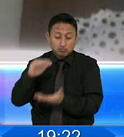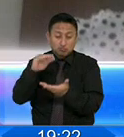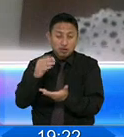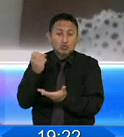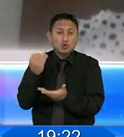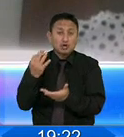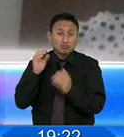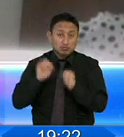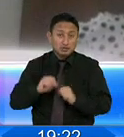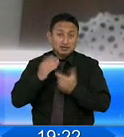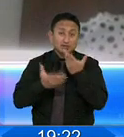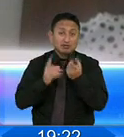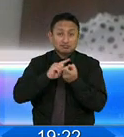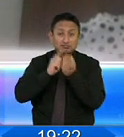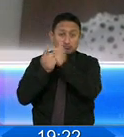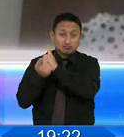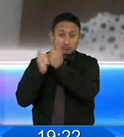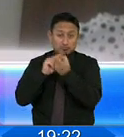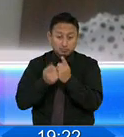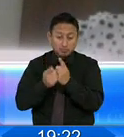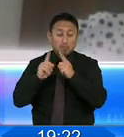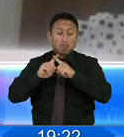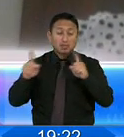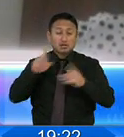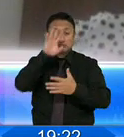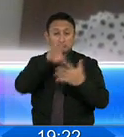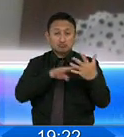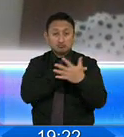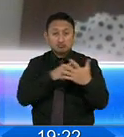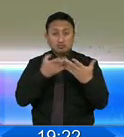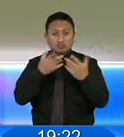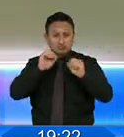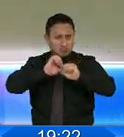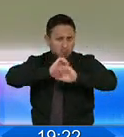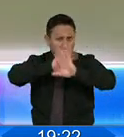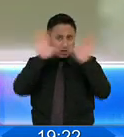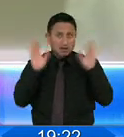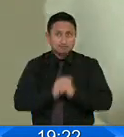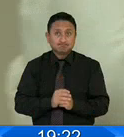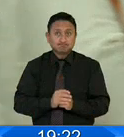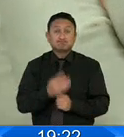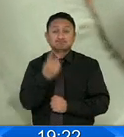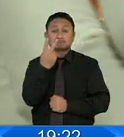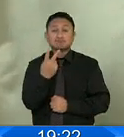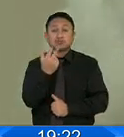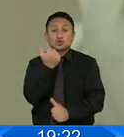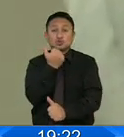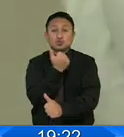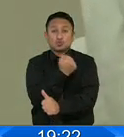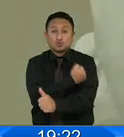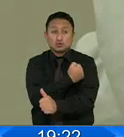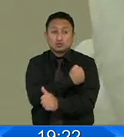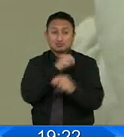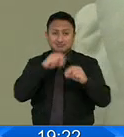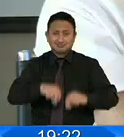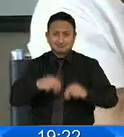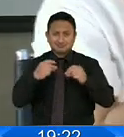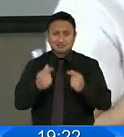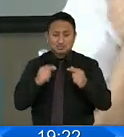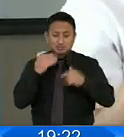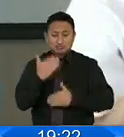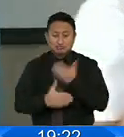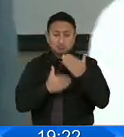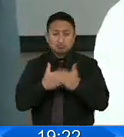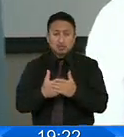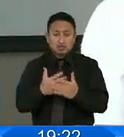irse modificando, pero que este cronograma al menos sea transparente. Las dos vacunas generan respuesta inmunológica al virus y los efectos